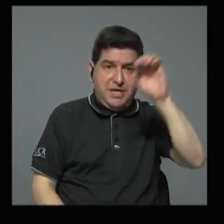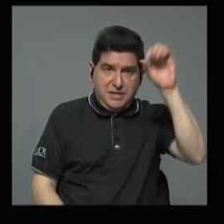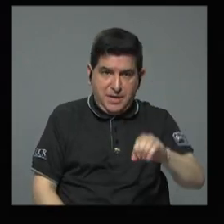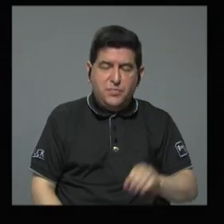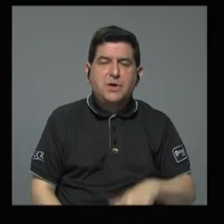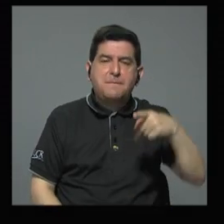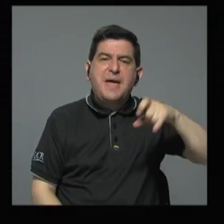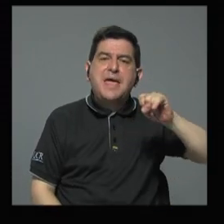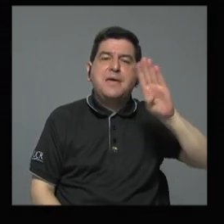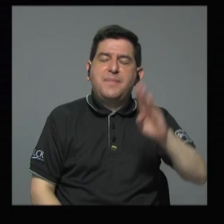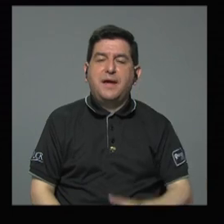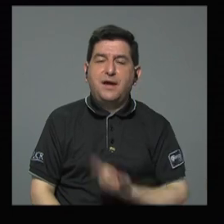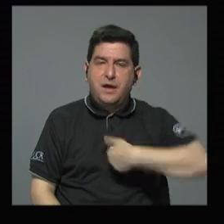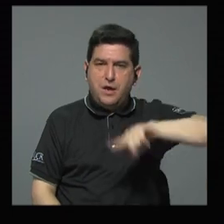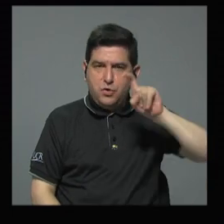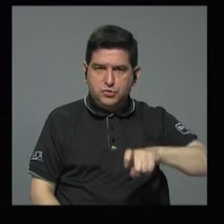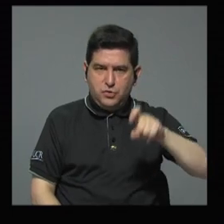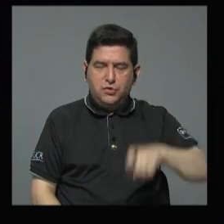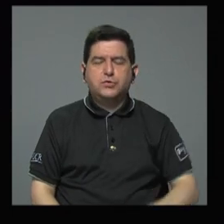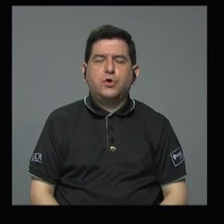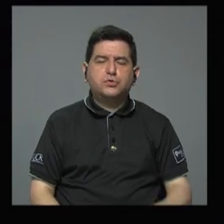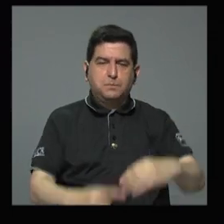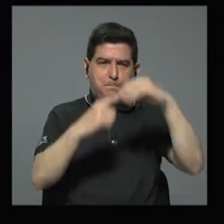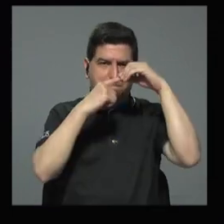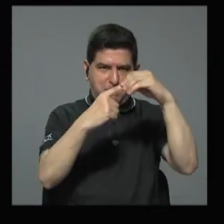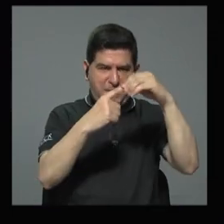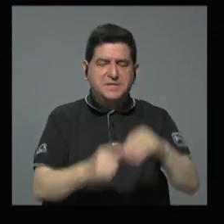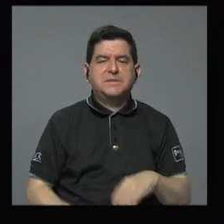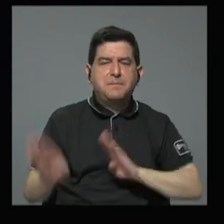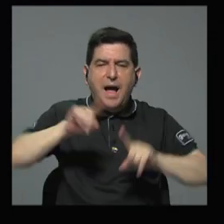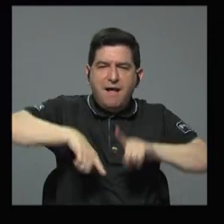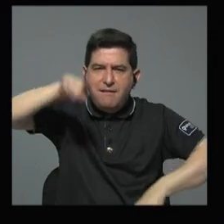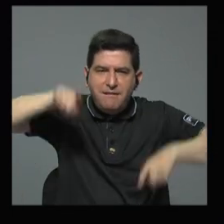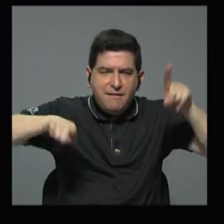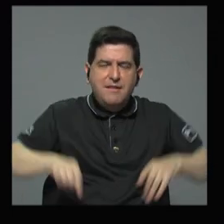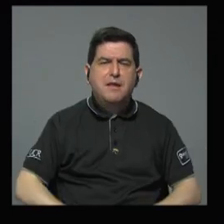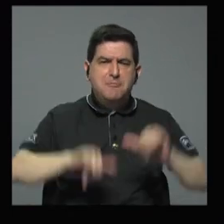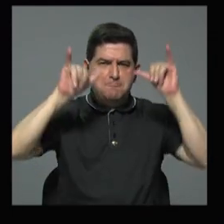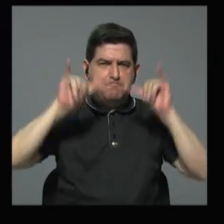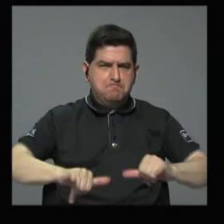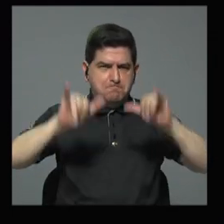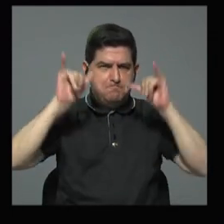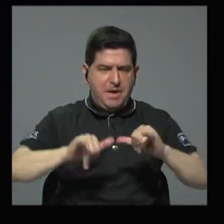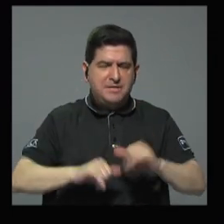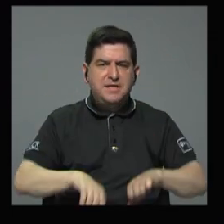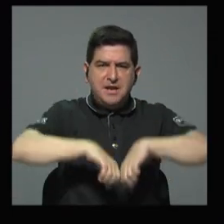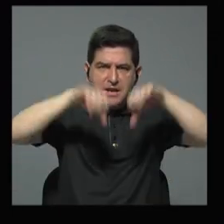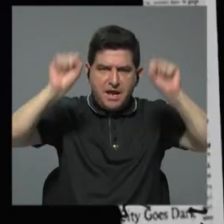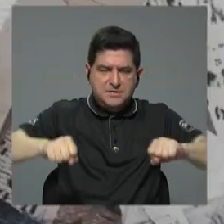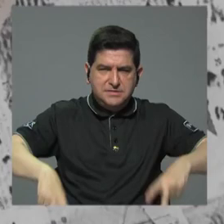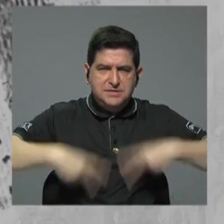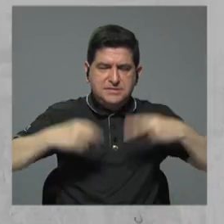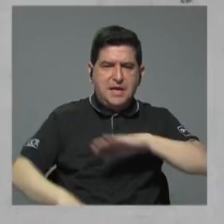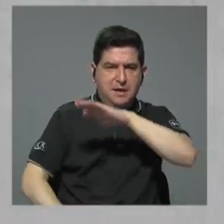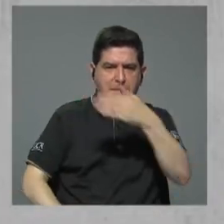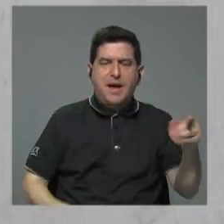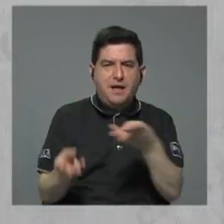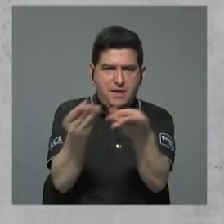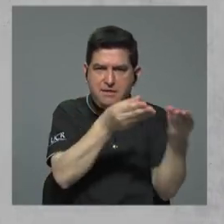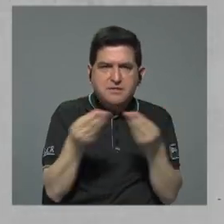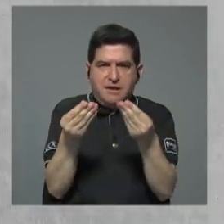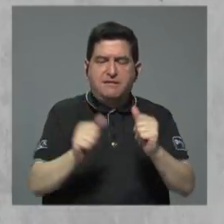del PIB. Nosotros debemos poner como prioridad la biodiversidad y la conservación de los ecosistemas marinos y